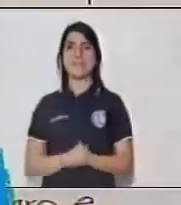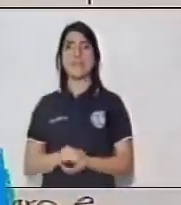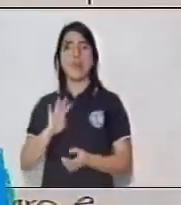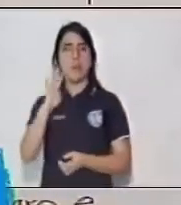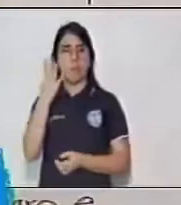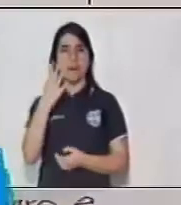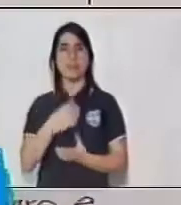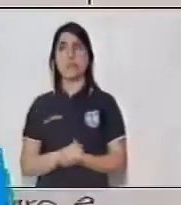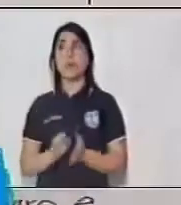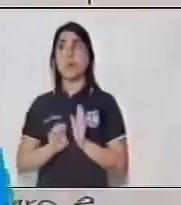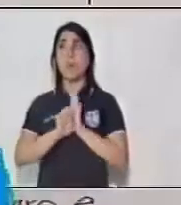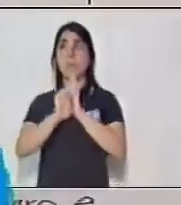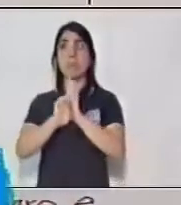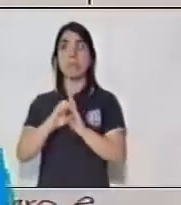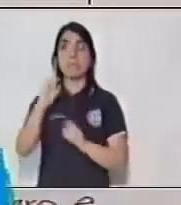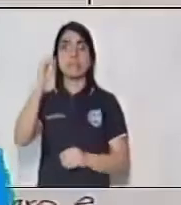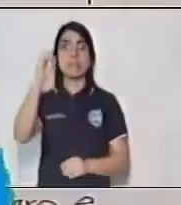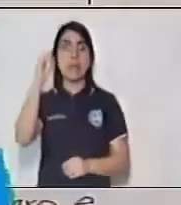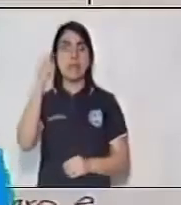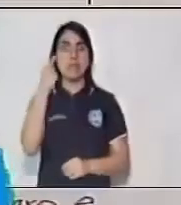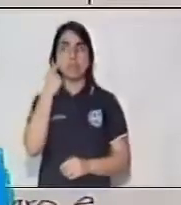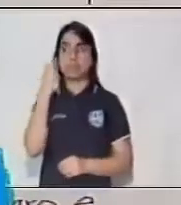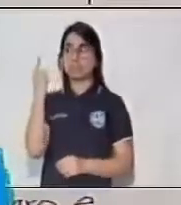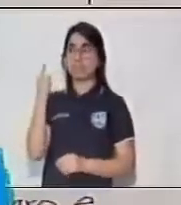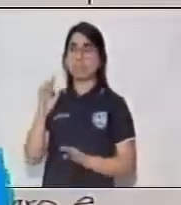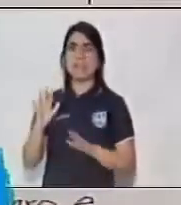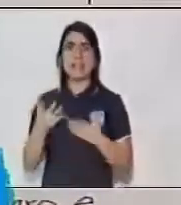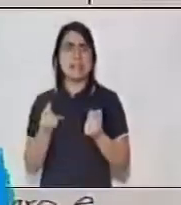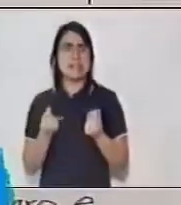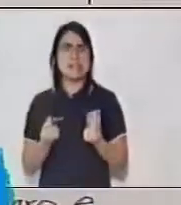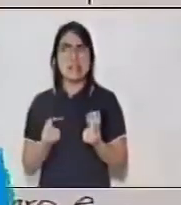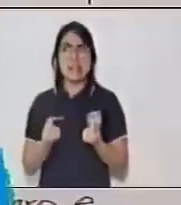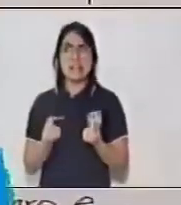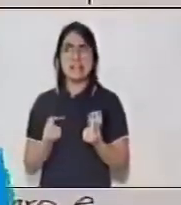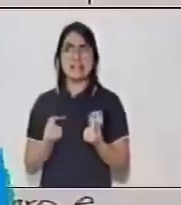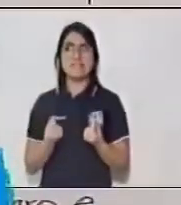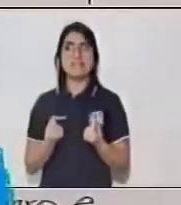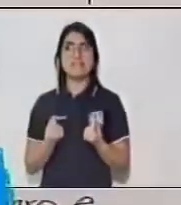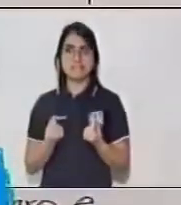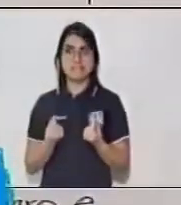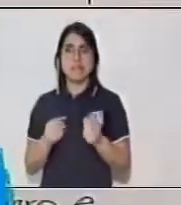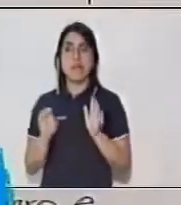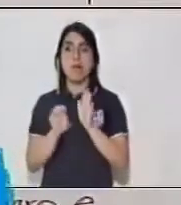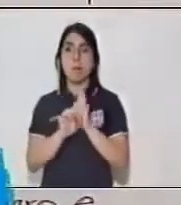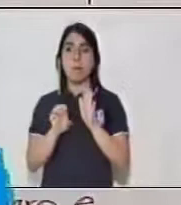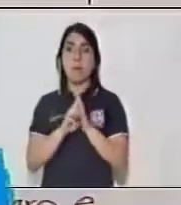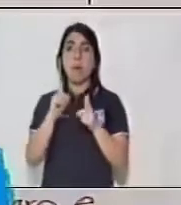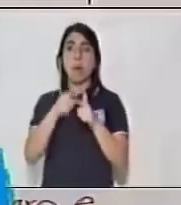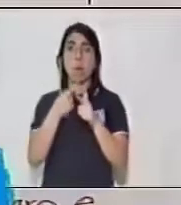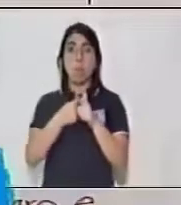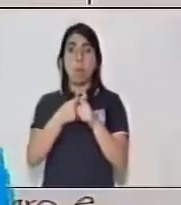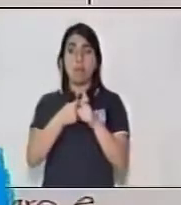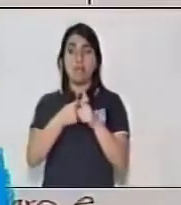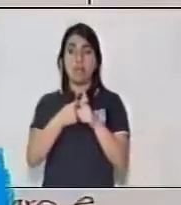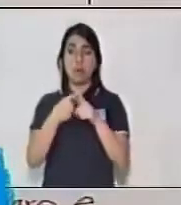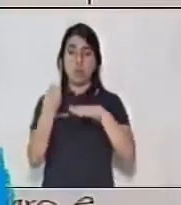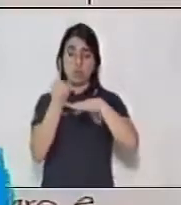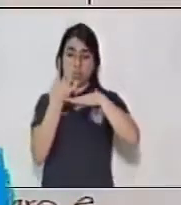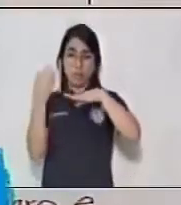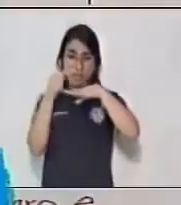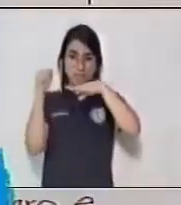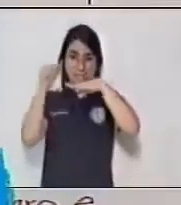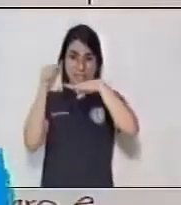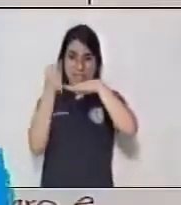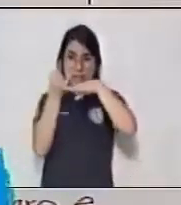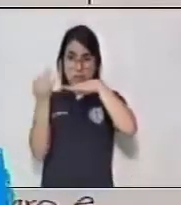la base se obtiene como resultado 1. ¿Sí? Entonces, cualquier